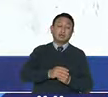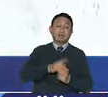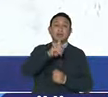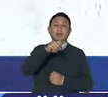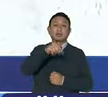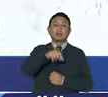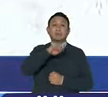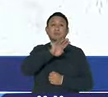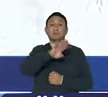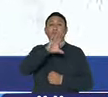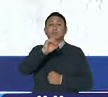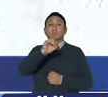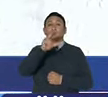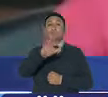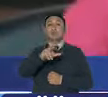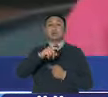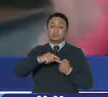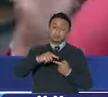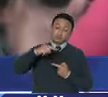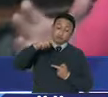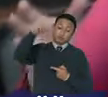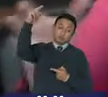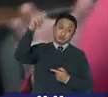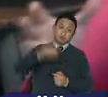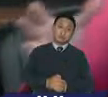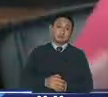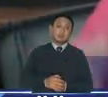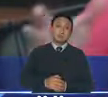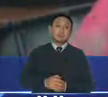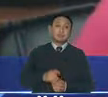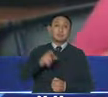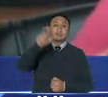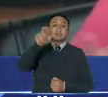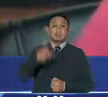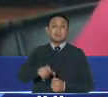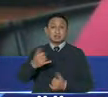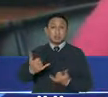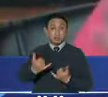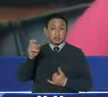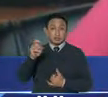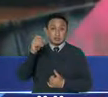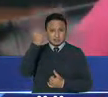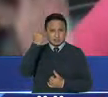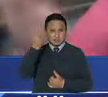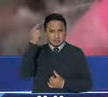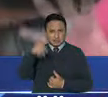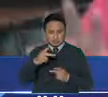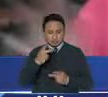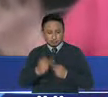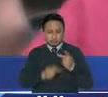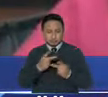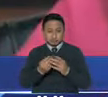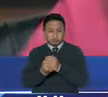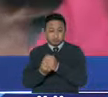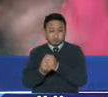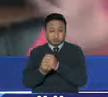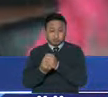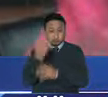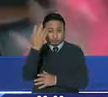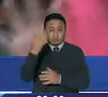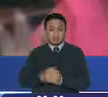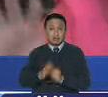1.403 metros sobre el nivel del mar. Entonces, esto es lo que la ciudadanía debemos entender y saber, que estamos dentro de este proceso eruptivo y que